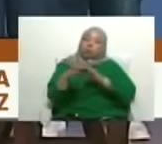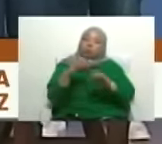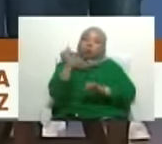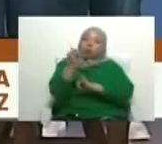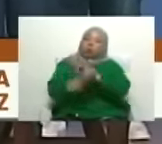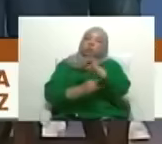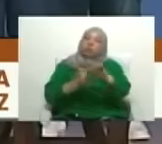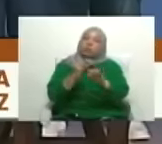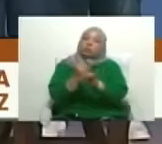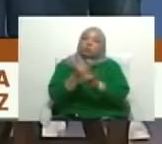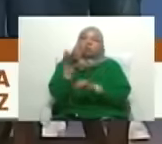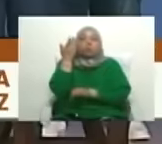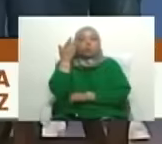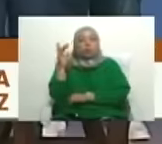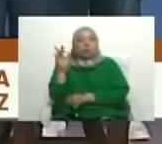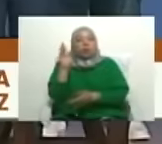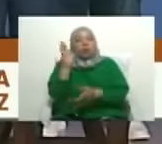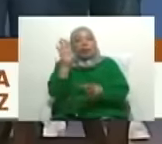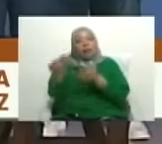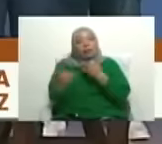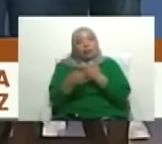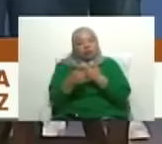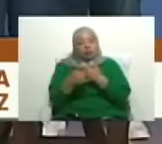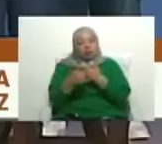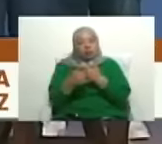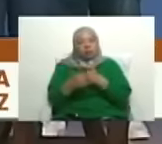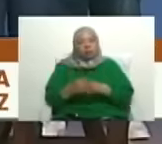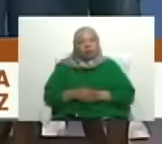internacionales, supuesto atentado,